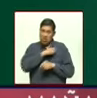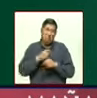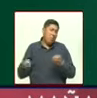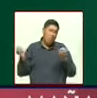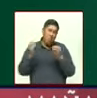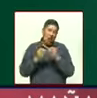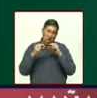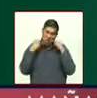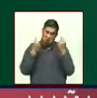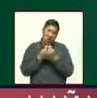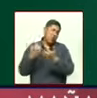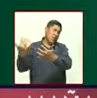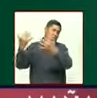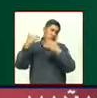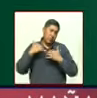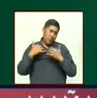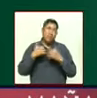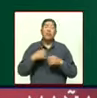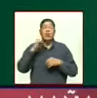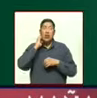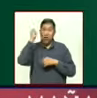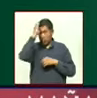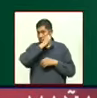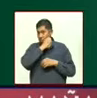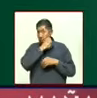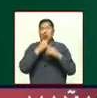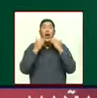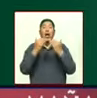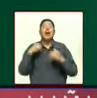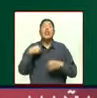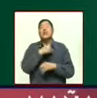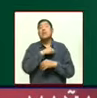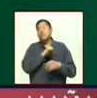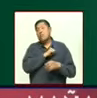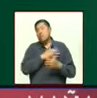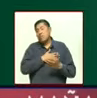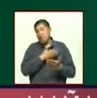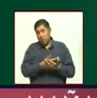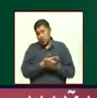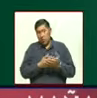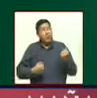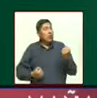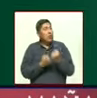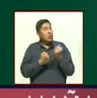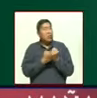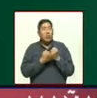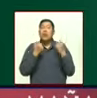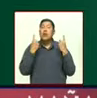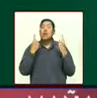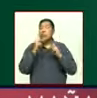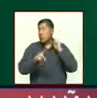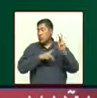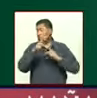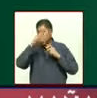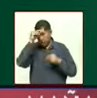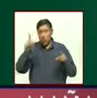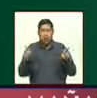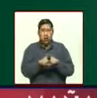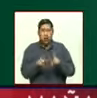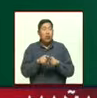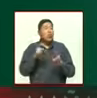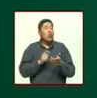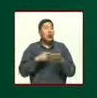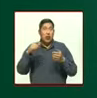marco del Mecanismo Conjunto de Protección Civil Europeo. Agradecemos la solidaridad y la cooperación de ambos pueblos hermanos y con